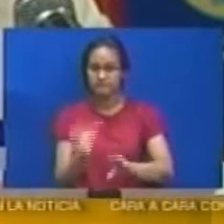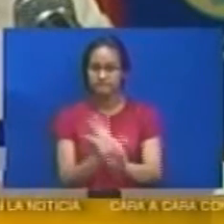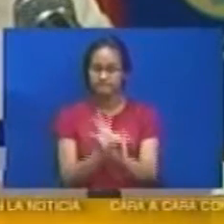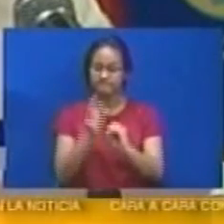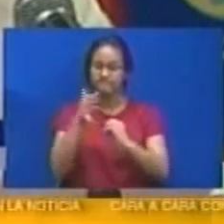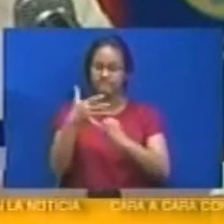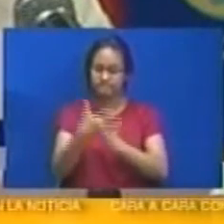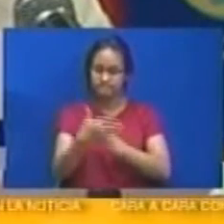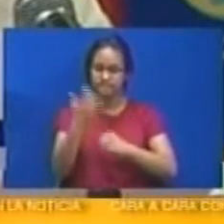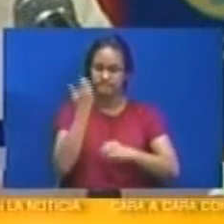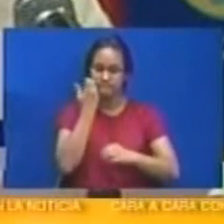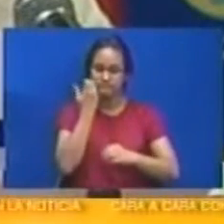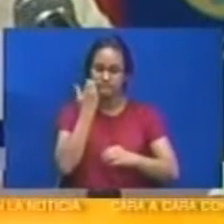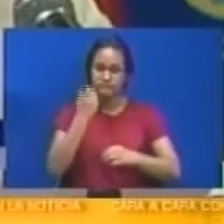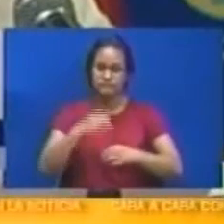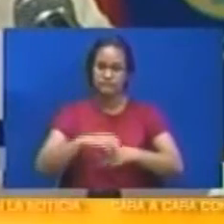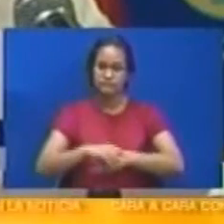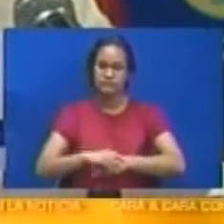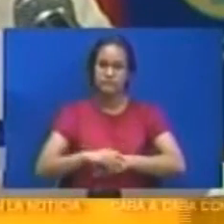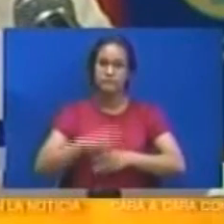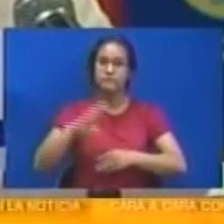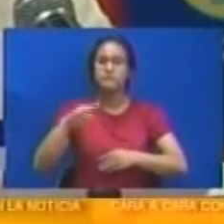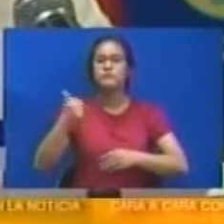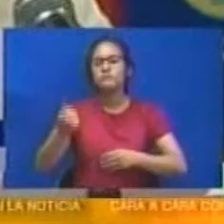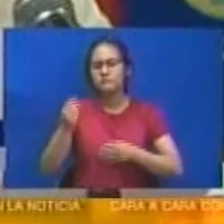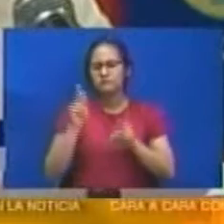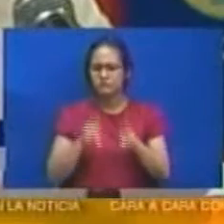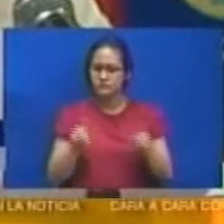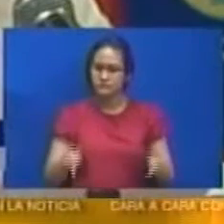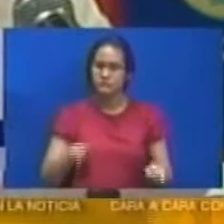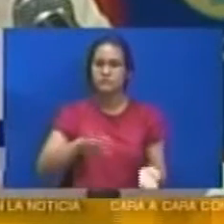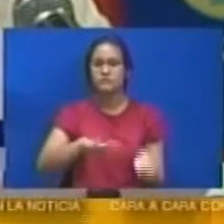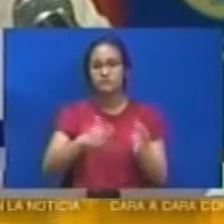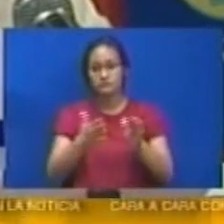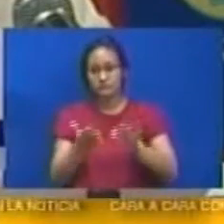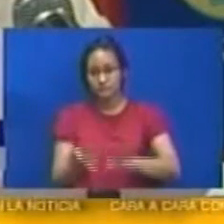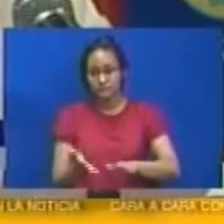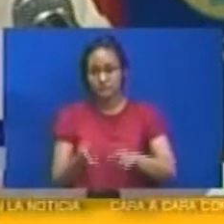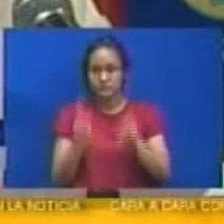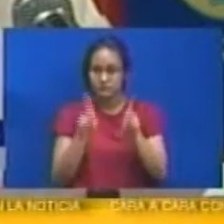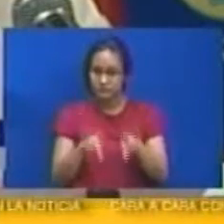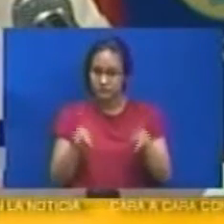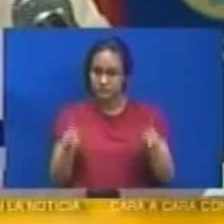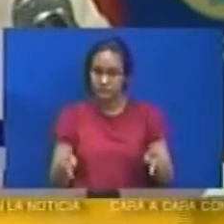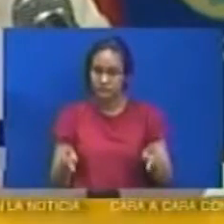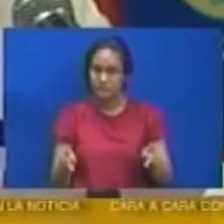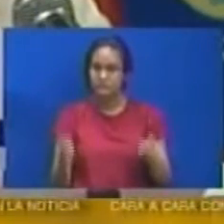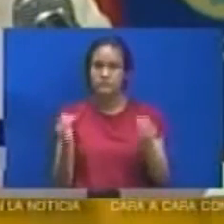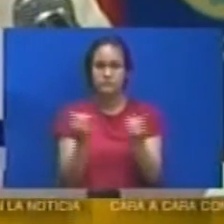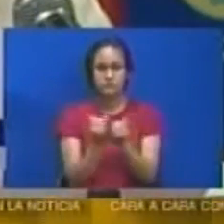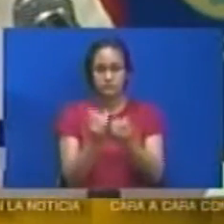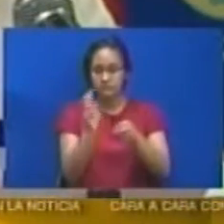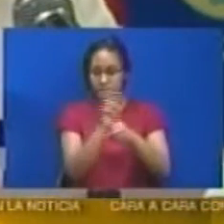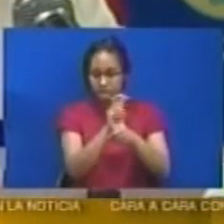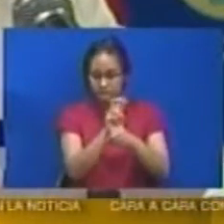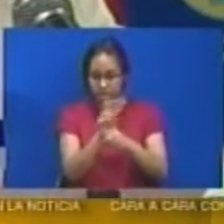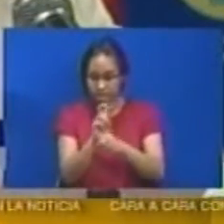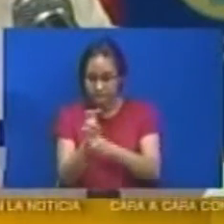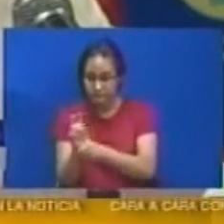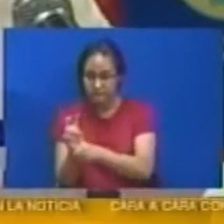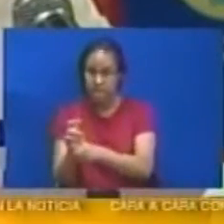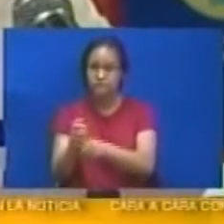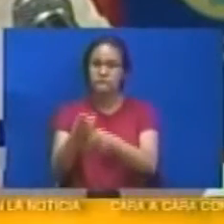y se presentaron otros fallecimientos en personas que han estado en seguimiento debido